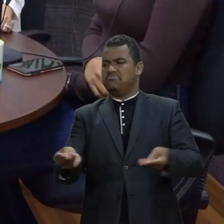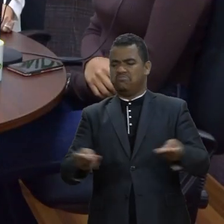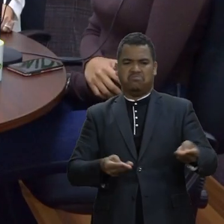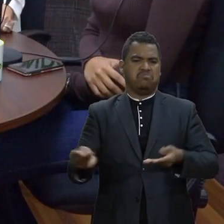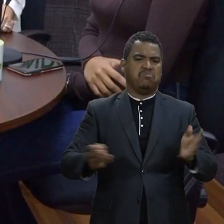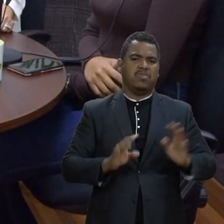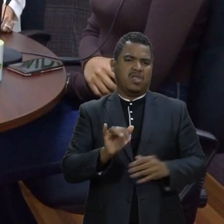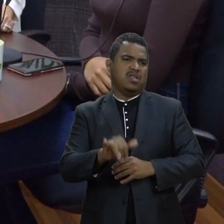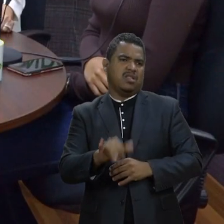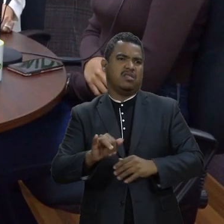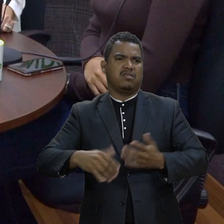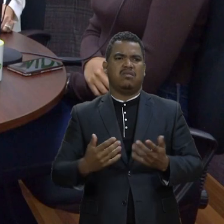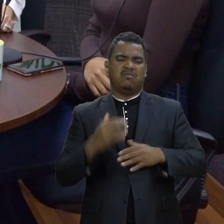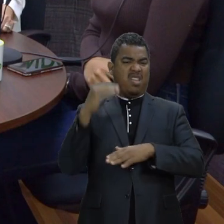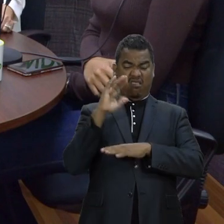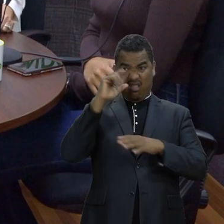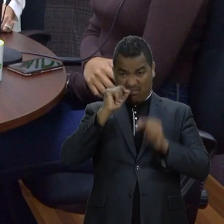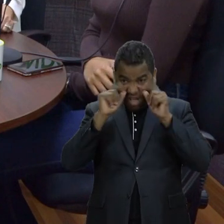que esta carrera es un poquito,